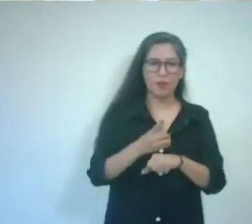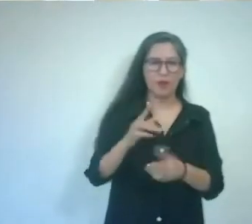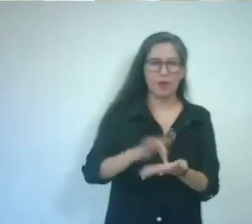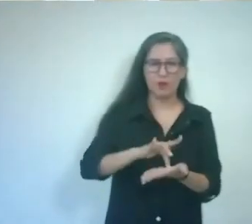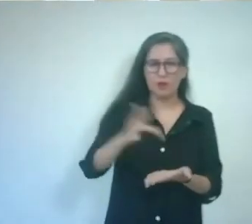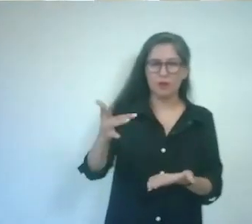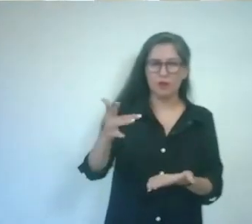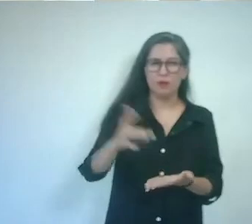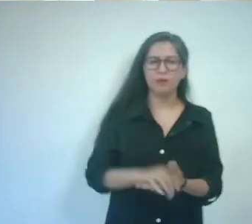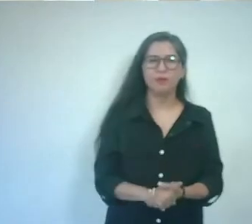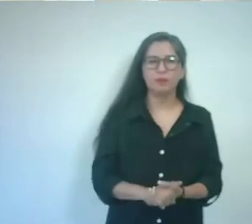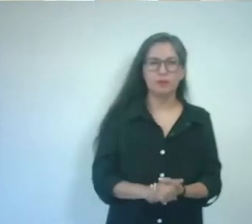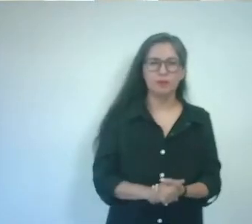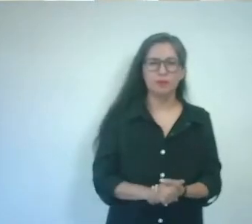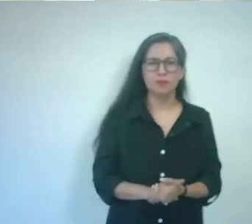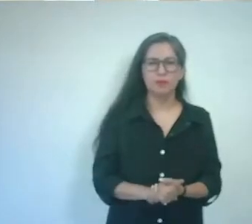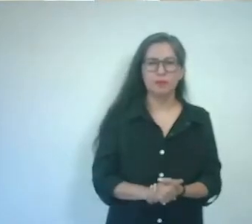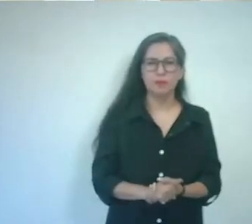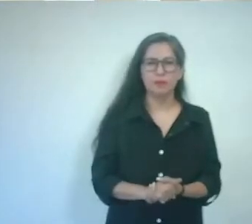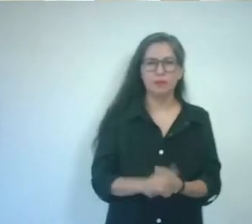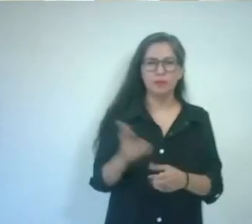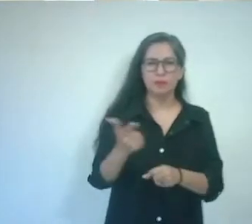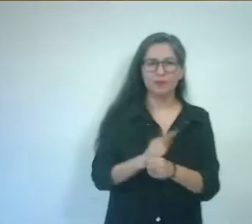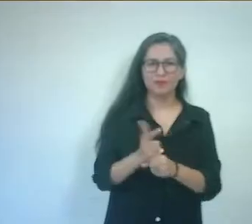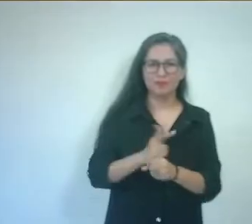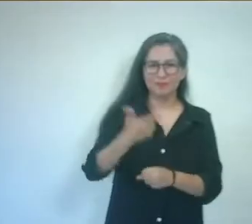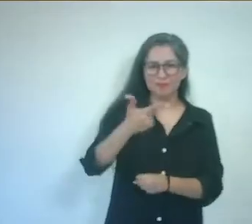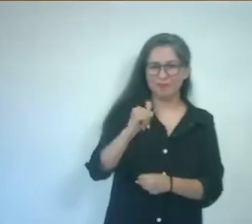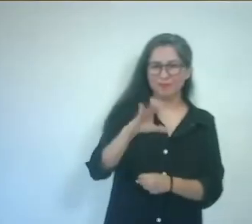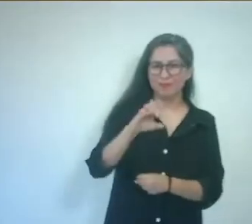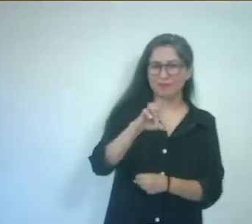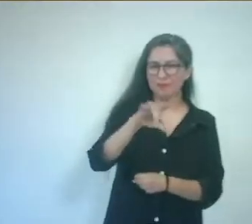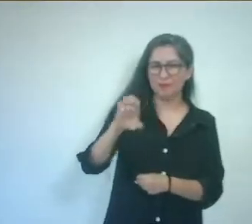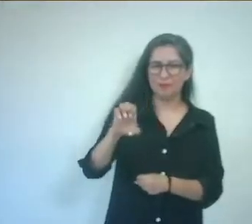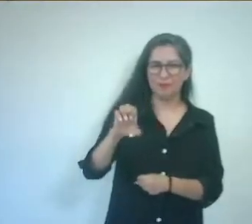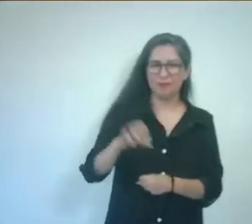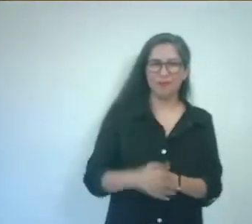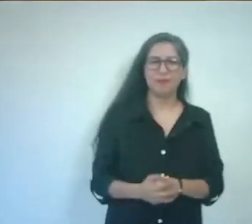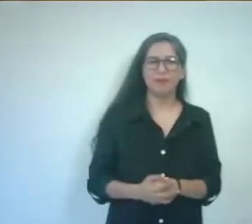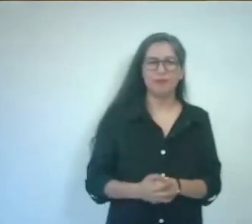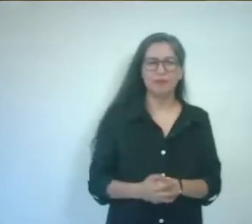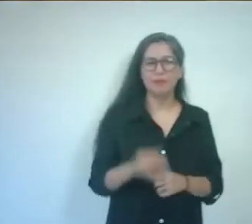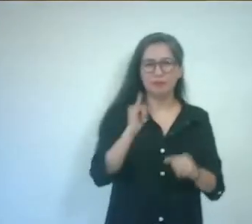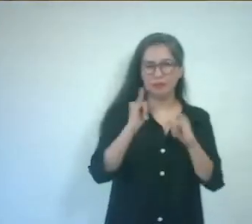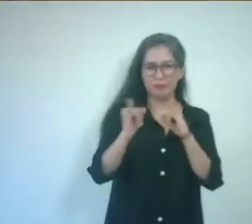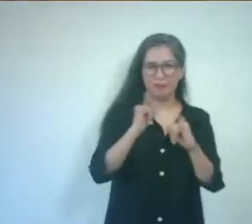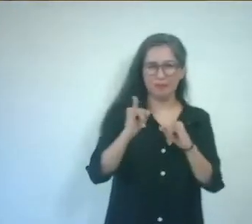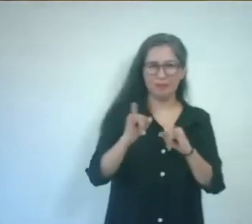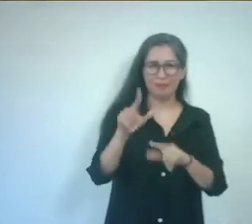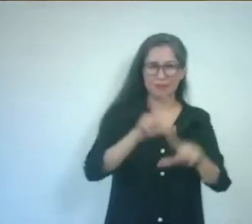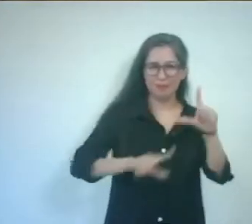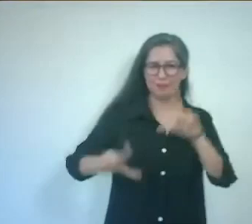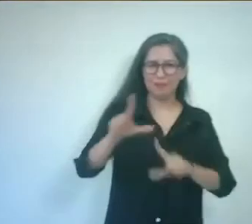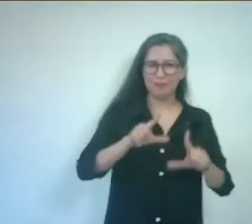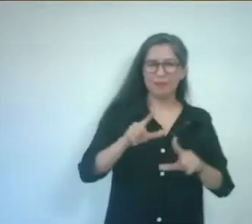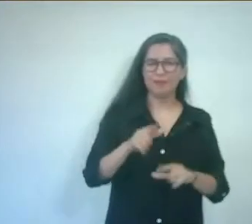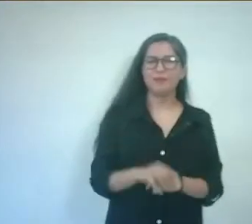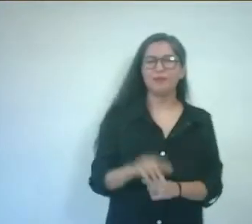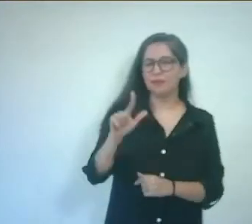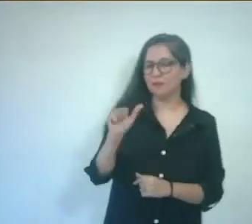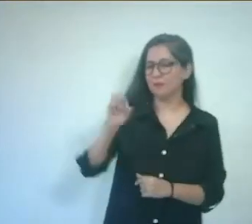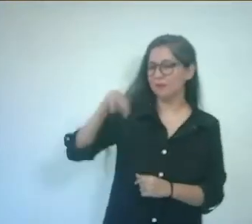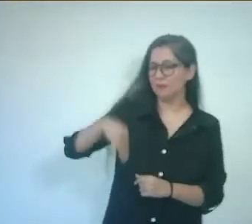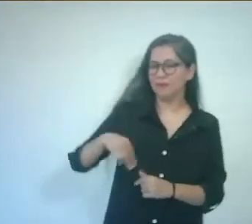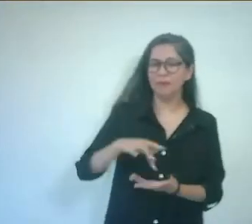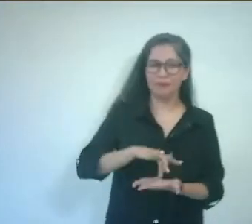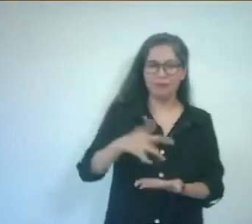gracias a la licenciada Giselle, quien es la persona que nos apoya en la traducción de lengua de